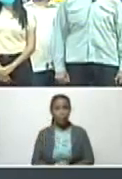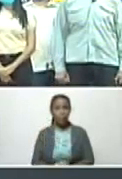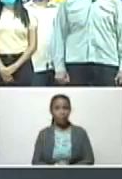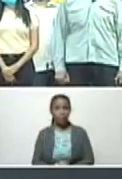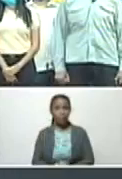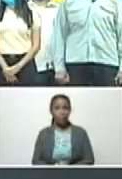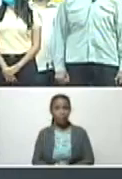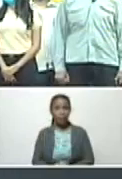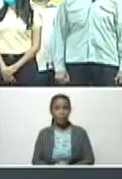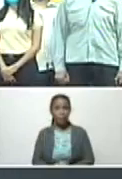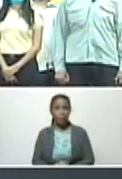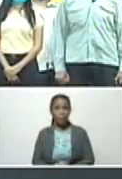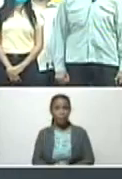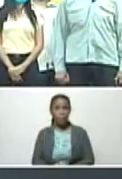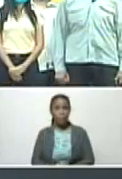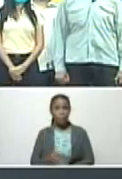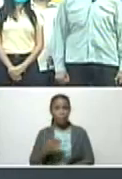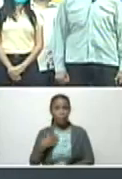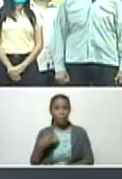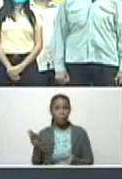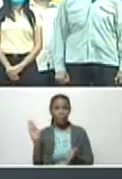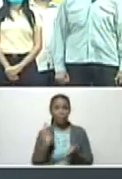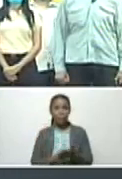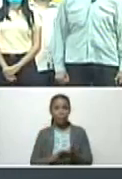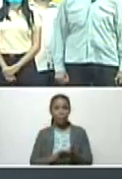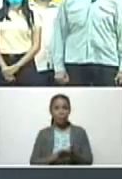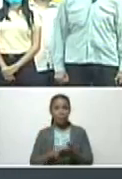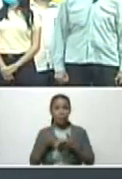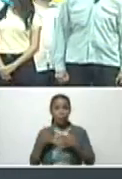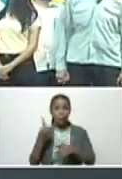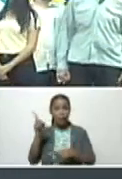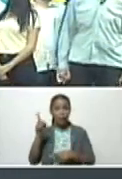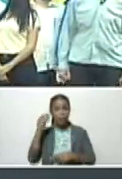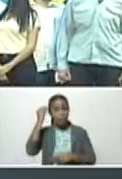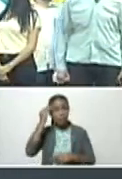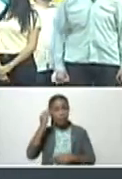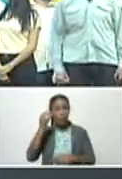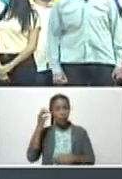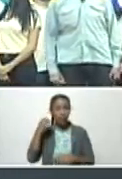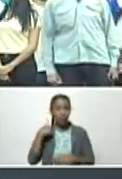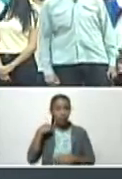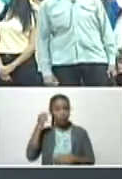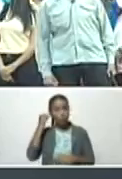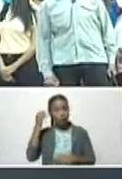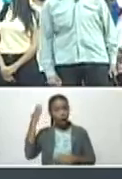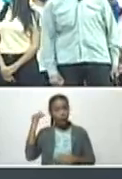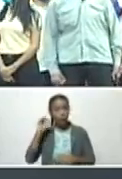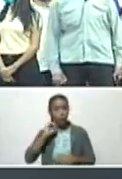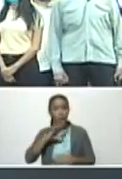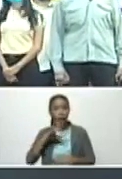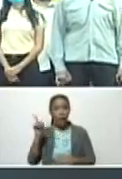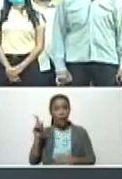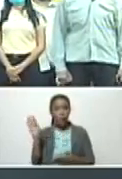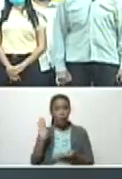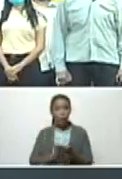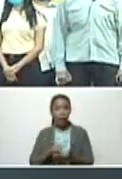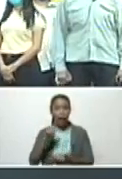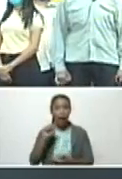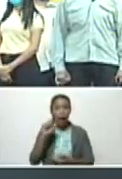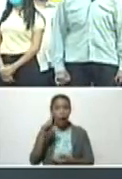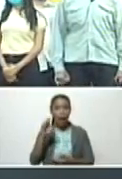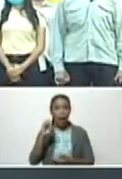me iban a poner si nacía hembra. Ellos creían que venía una hembra. Me iban a poner